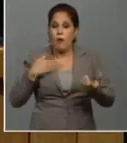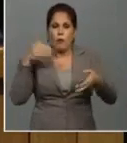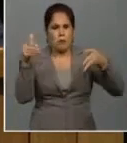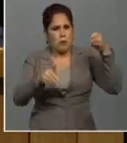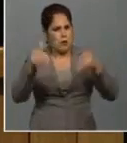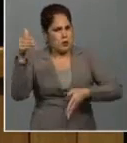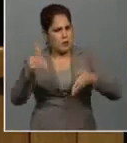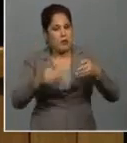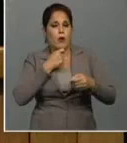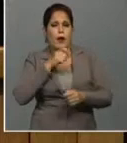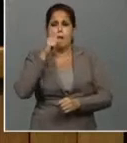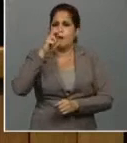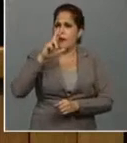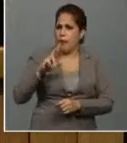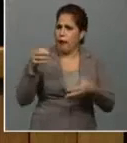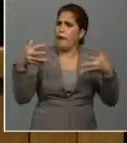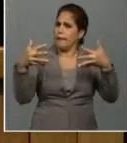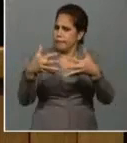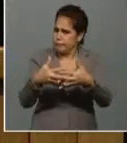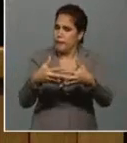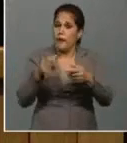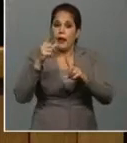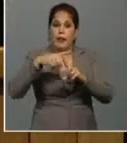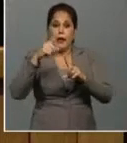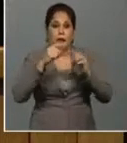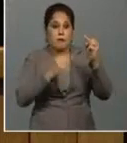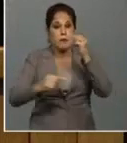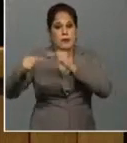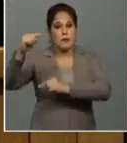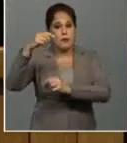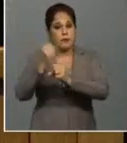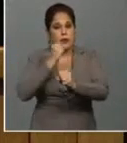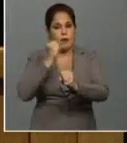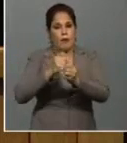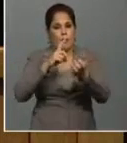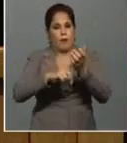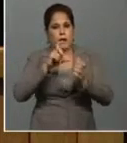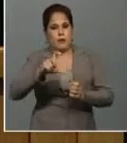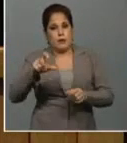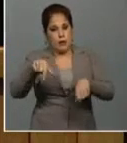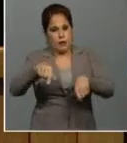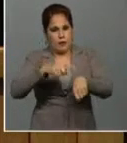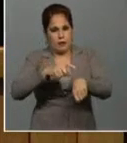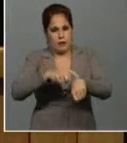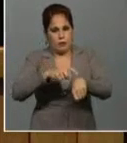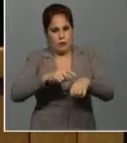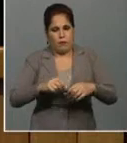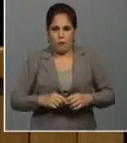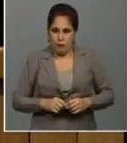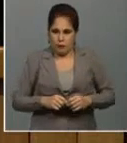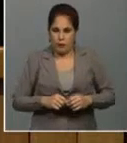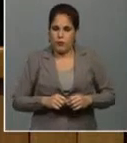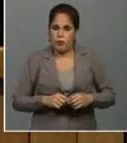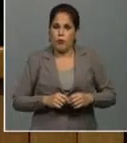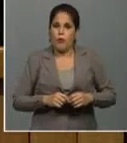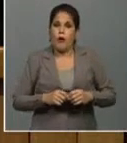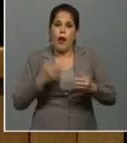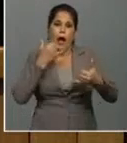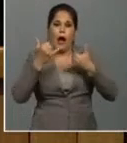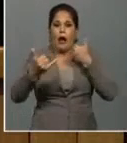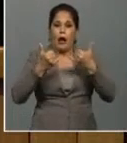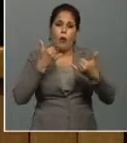participación se enlaza con una de las tareas fundamentales de la labor partidista en estos tiempos la comunicación